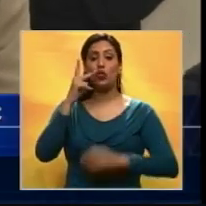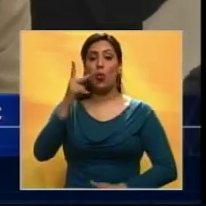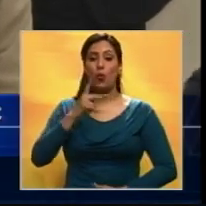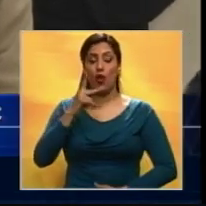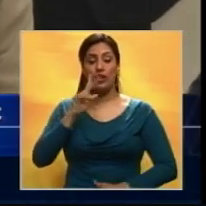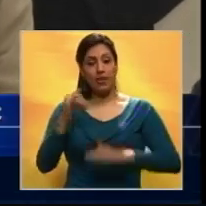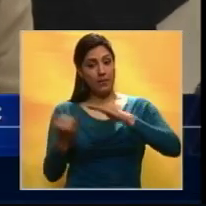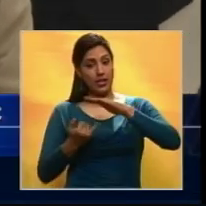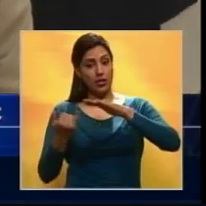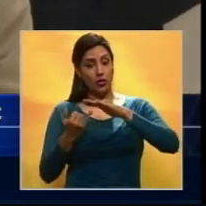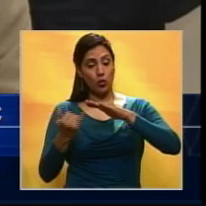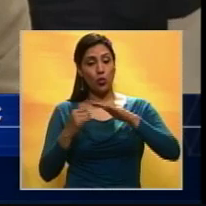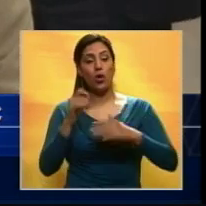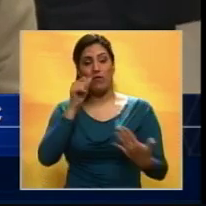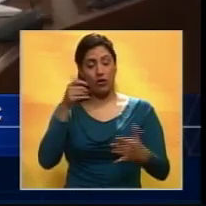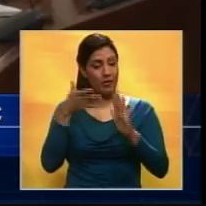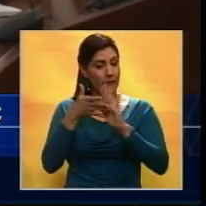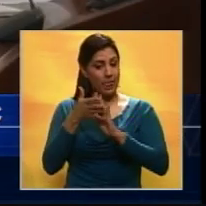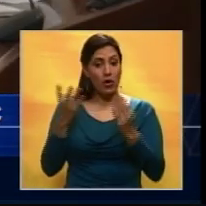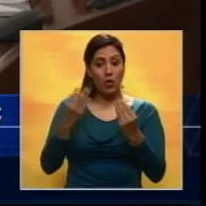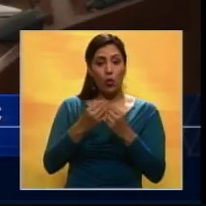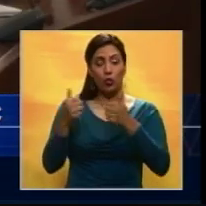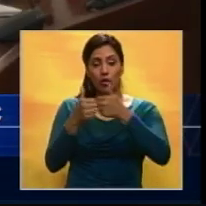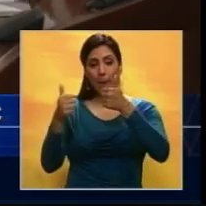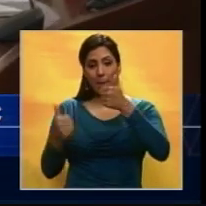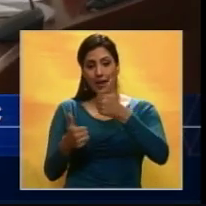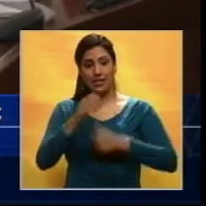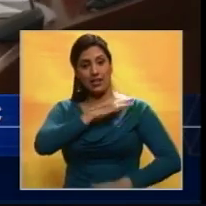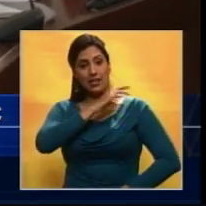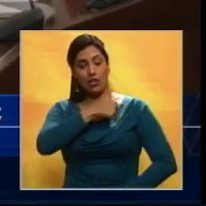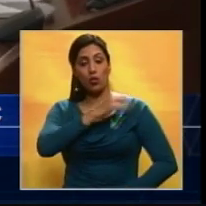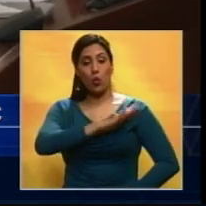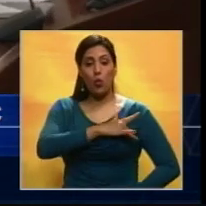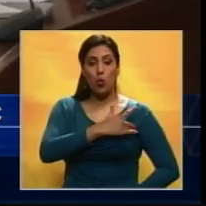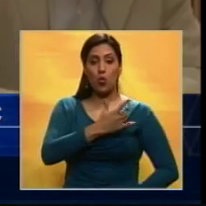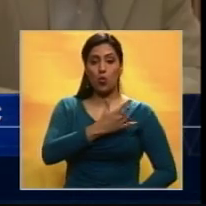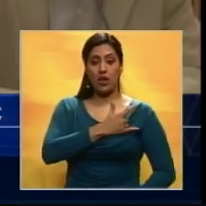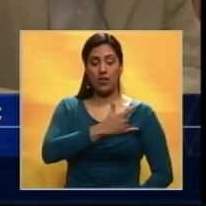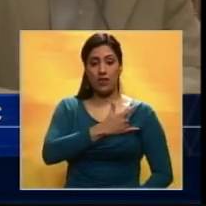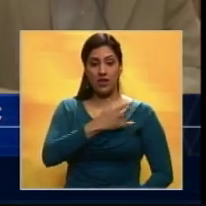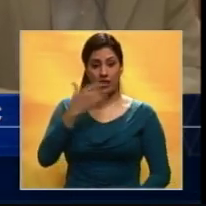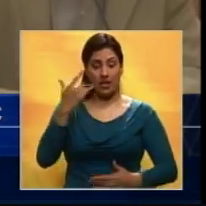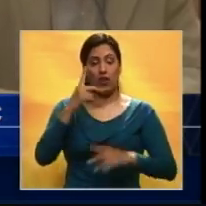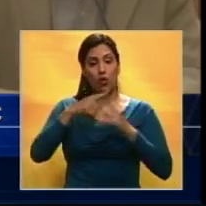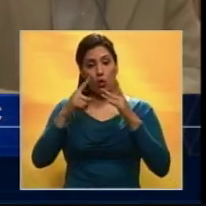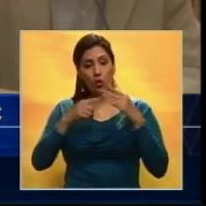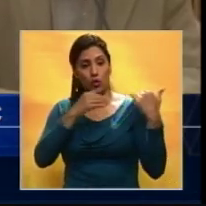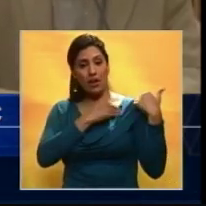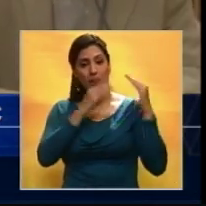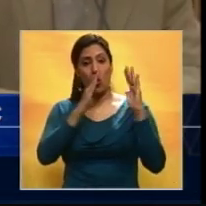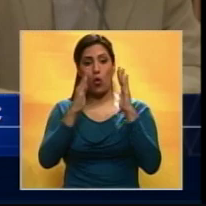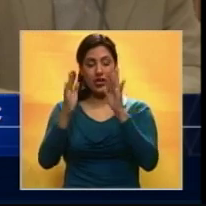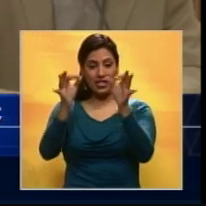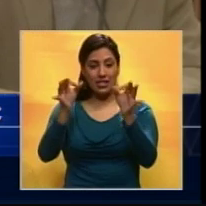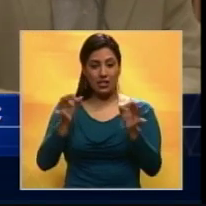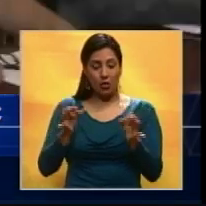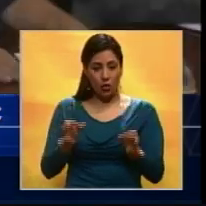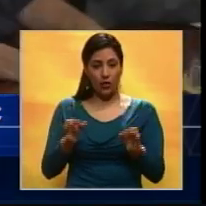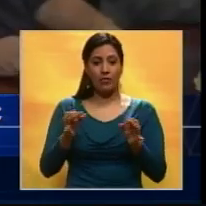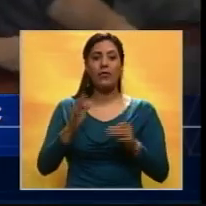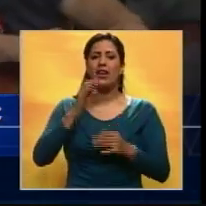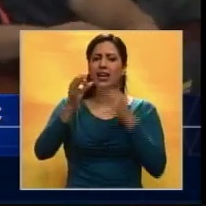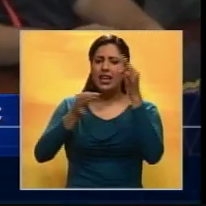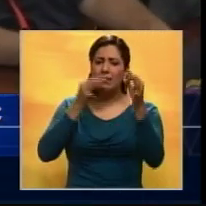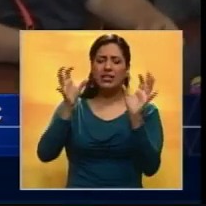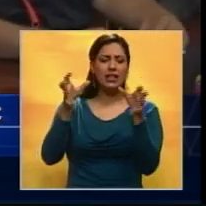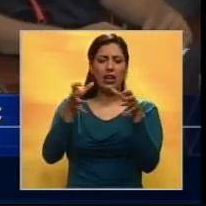Políticas e Institucionales, Miguel Flores, junto al vicerrector de la Universidad, José Ferreira, y demás representantes de organismos de seguridad,